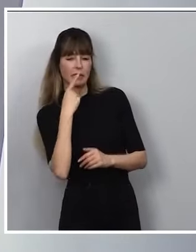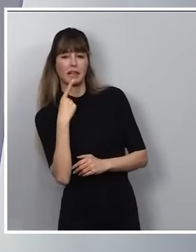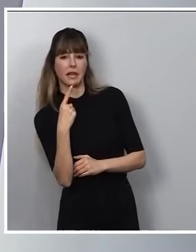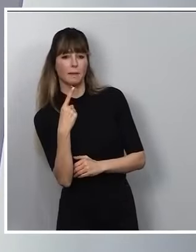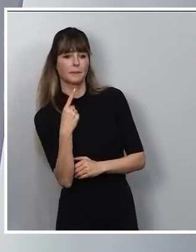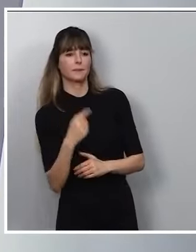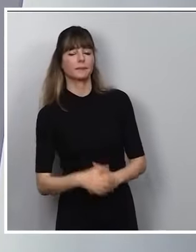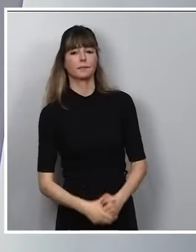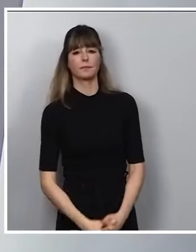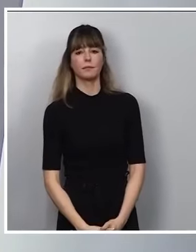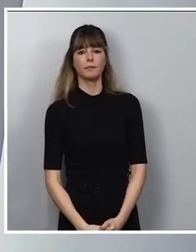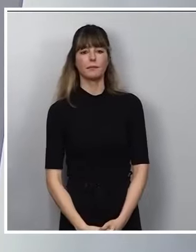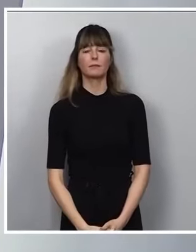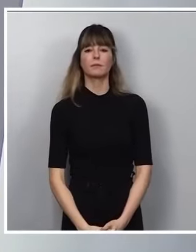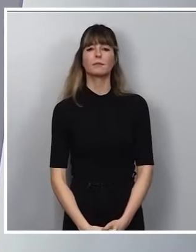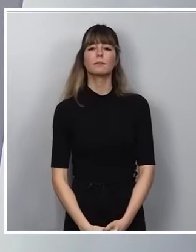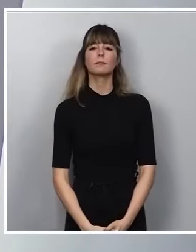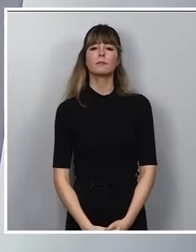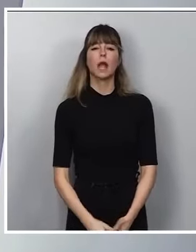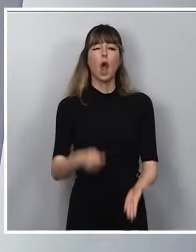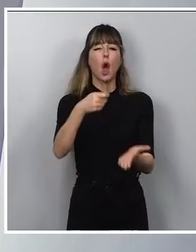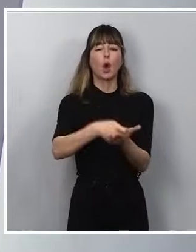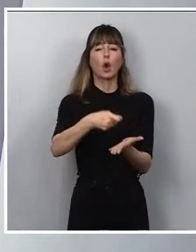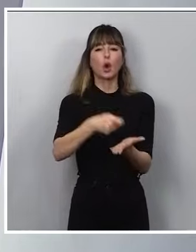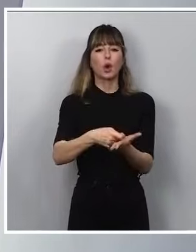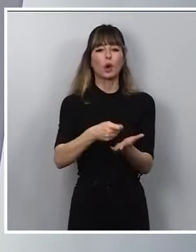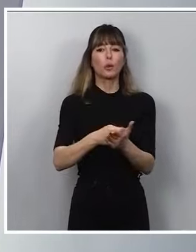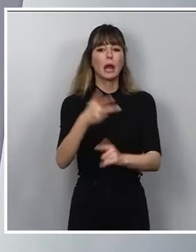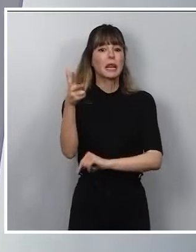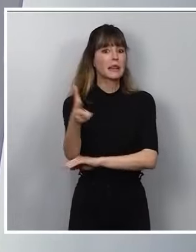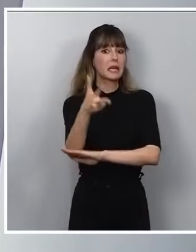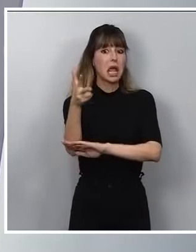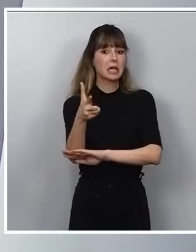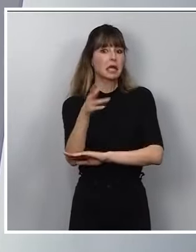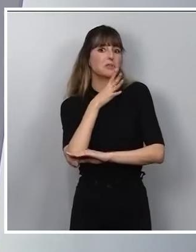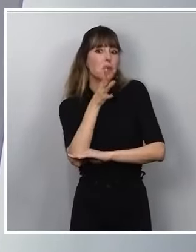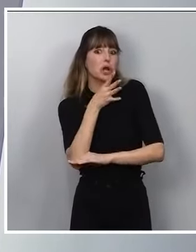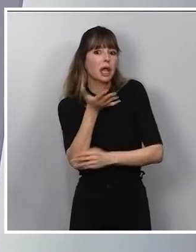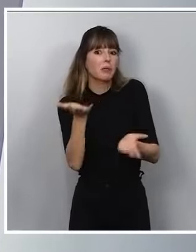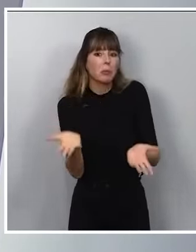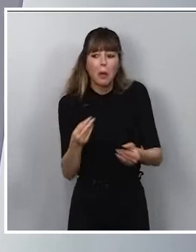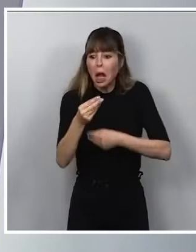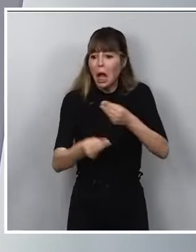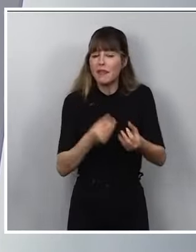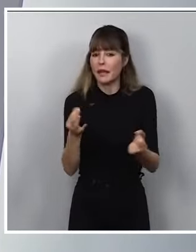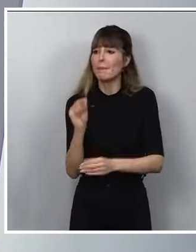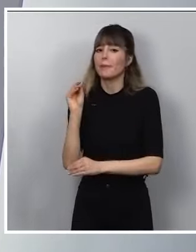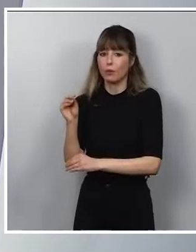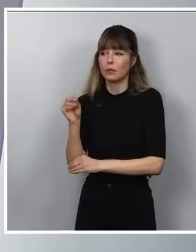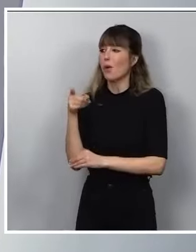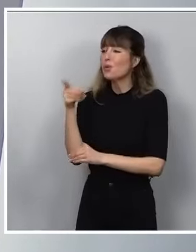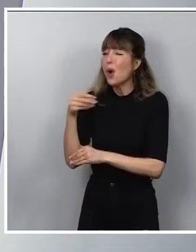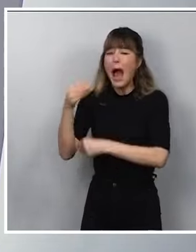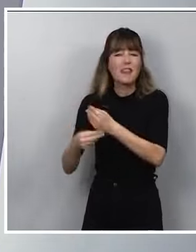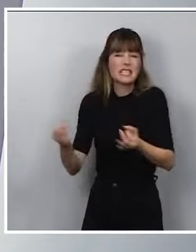eh que por qué cobran los los los cineastas qué es lo que producen pues la pregunta es qué es lo que produce